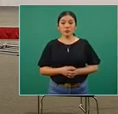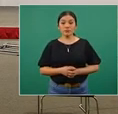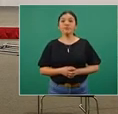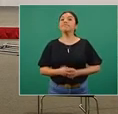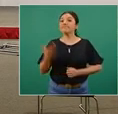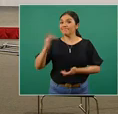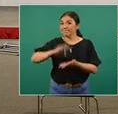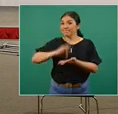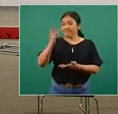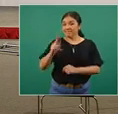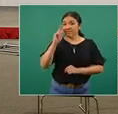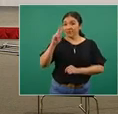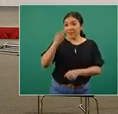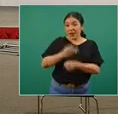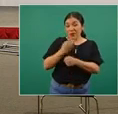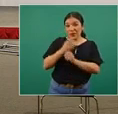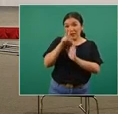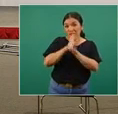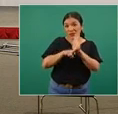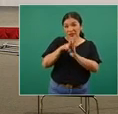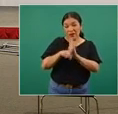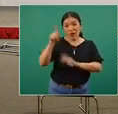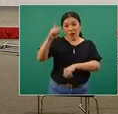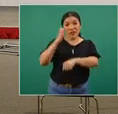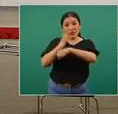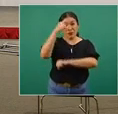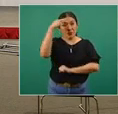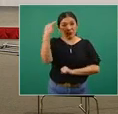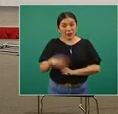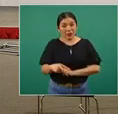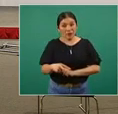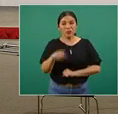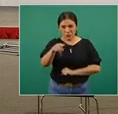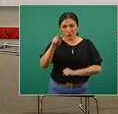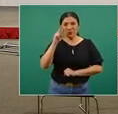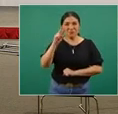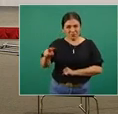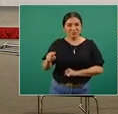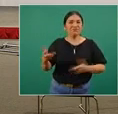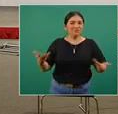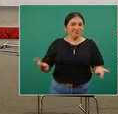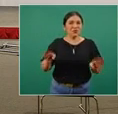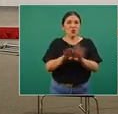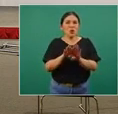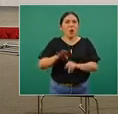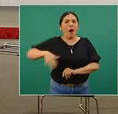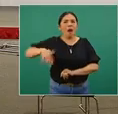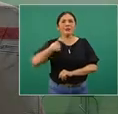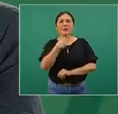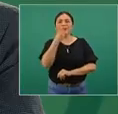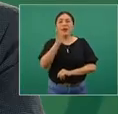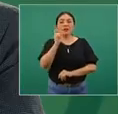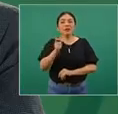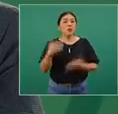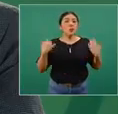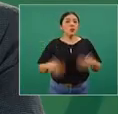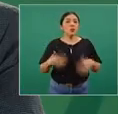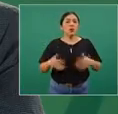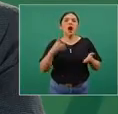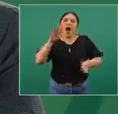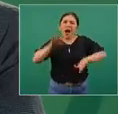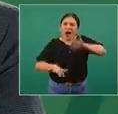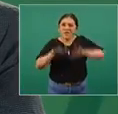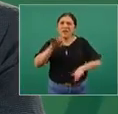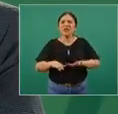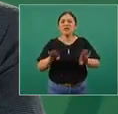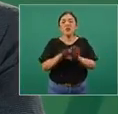Muchas gracias. En este video del Estado de México podemos ver, y lo que hemos mencionado en muchas